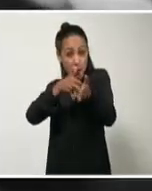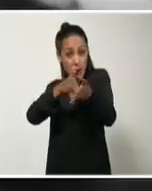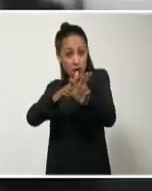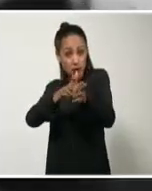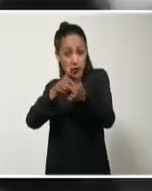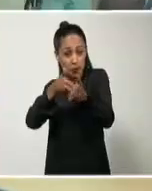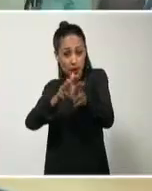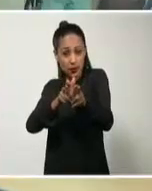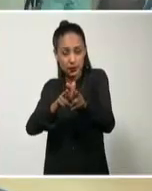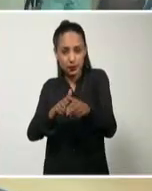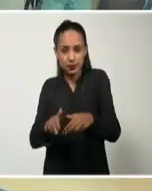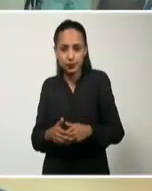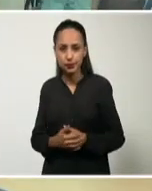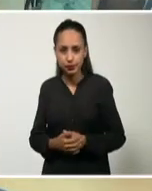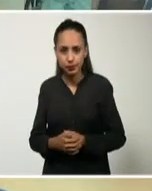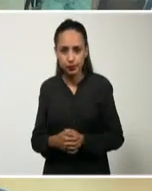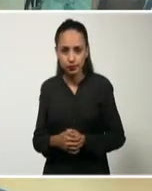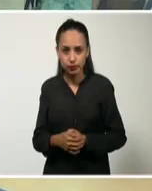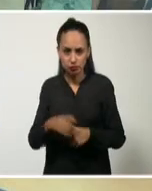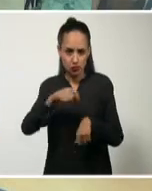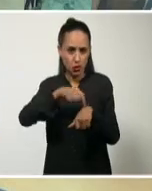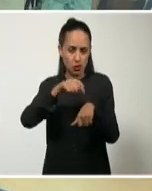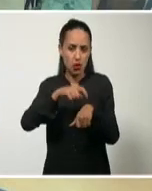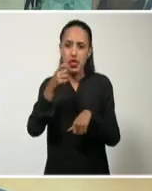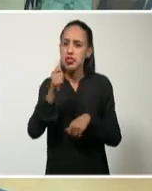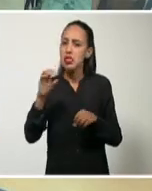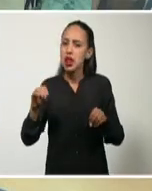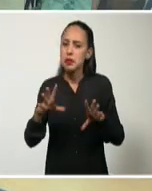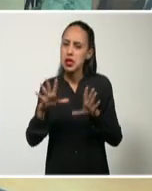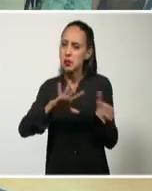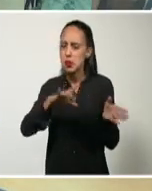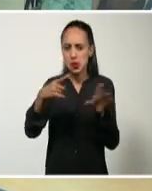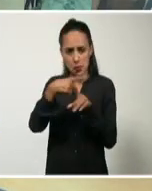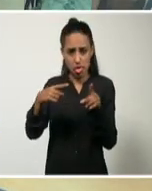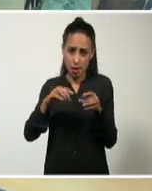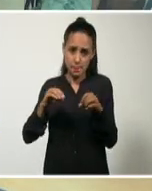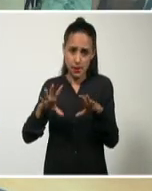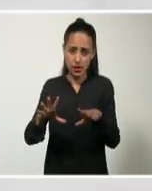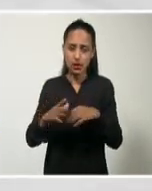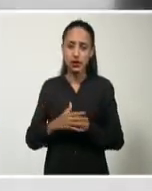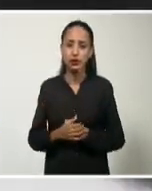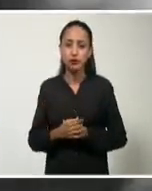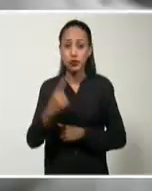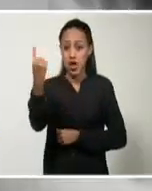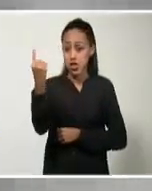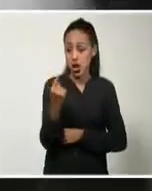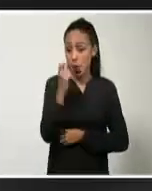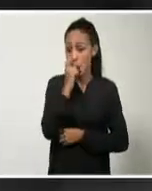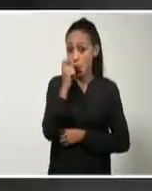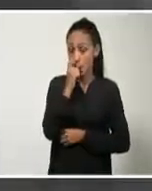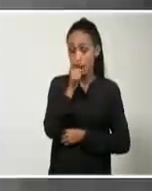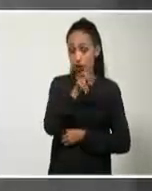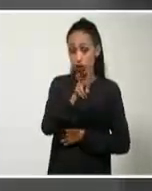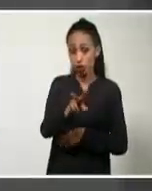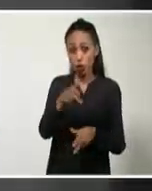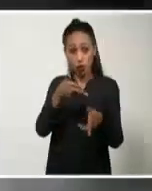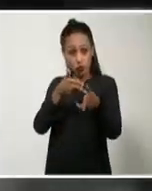ametralladora nuestra. Y entonces sobre las 10 de la mañana, media mañana, llega Gine Luis García con dos